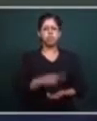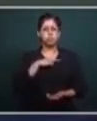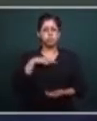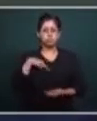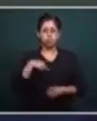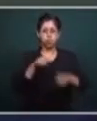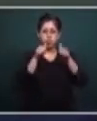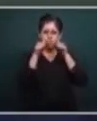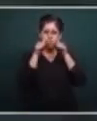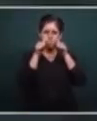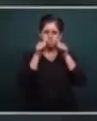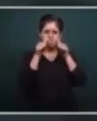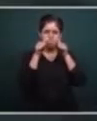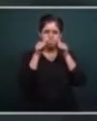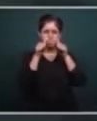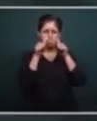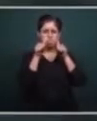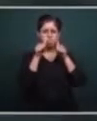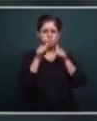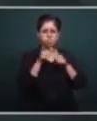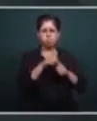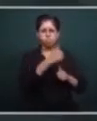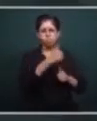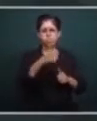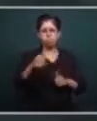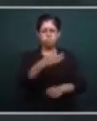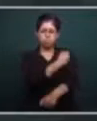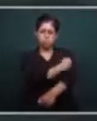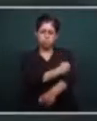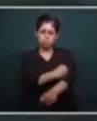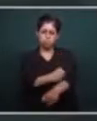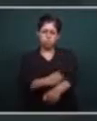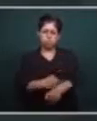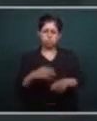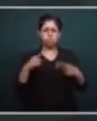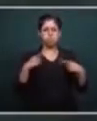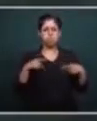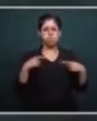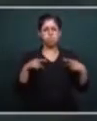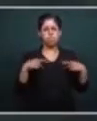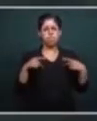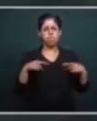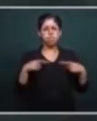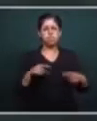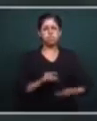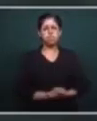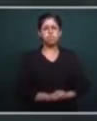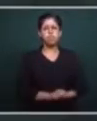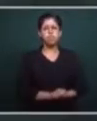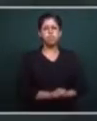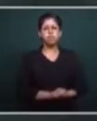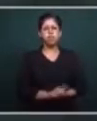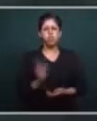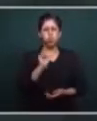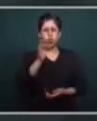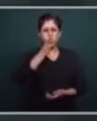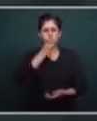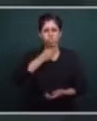atendiendo a familiares de las víctimas desde el primer